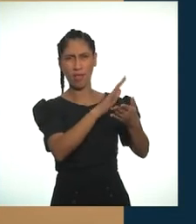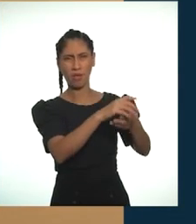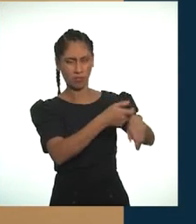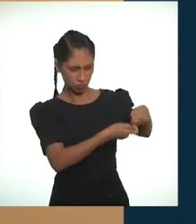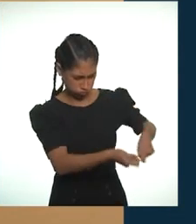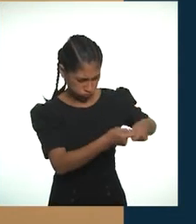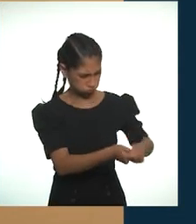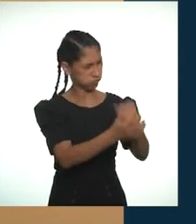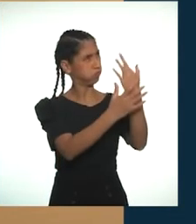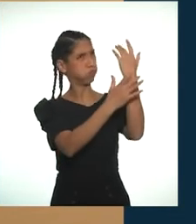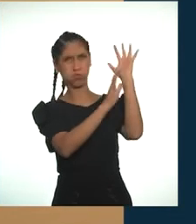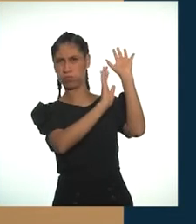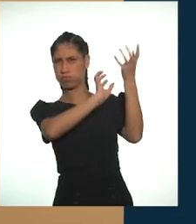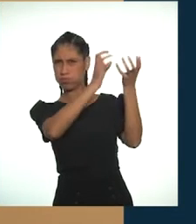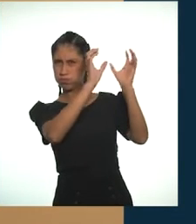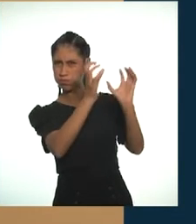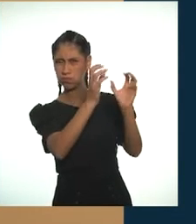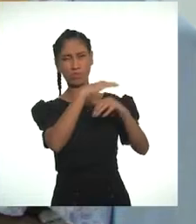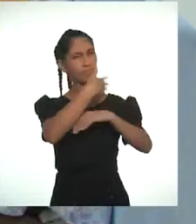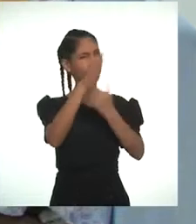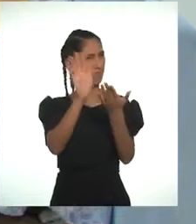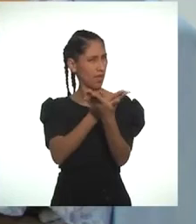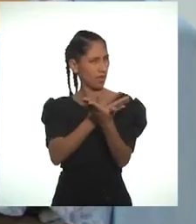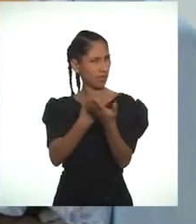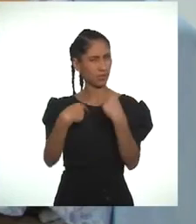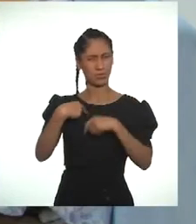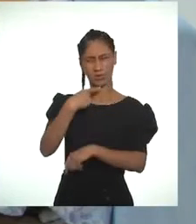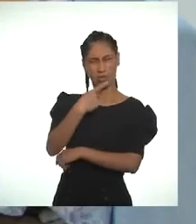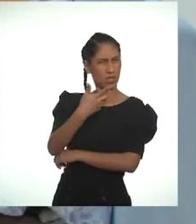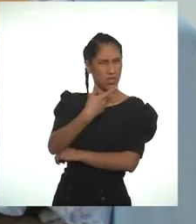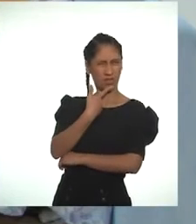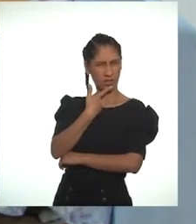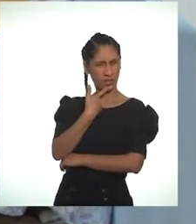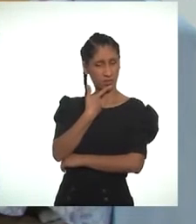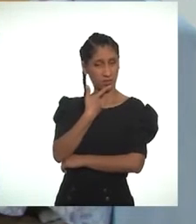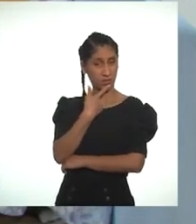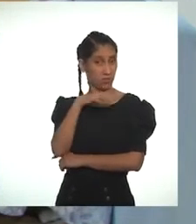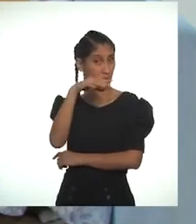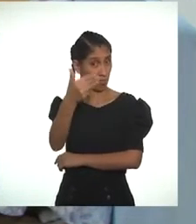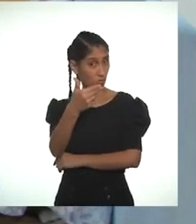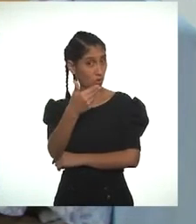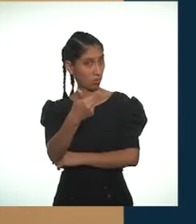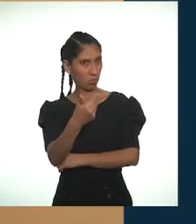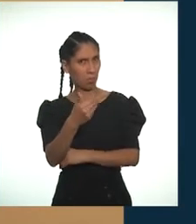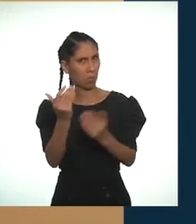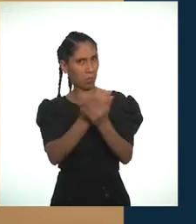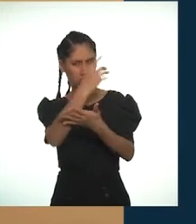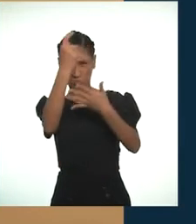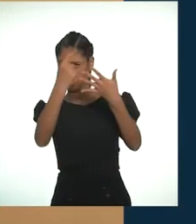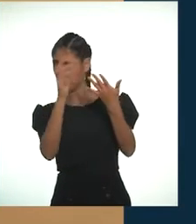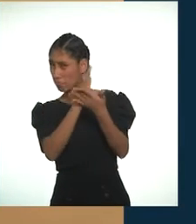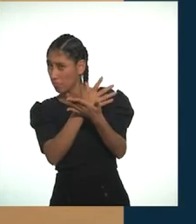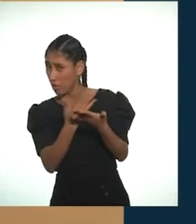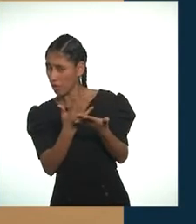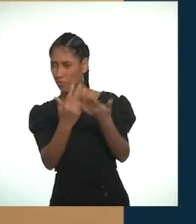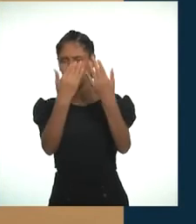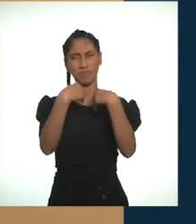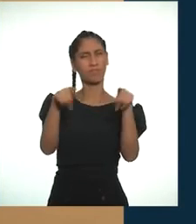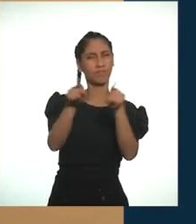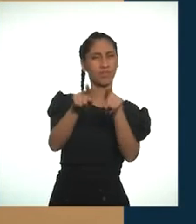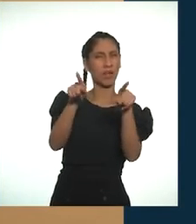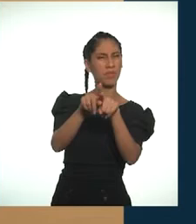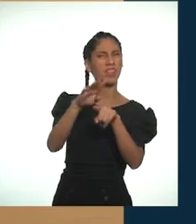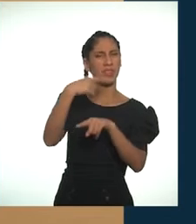enfoque cambió hacia el caucho. Yo diría que nada bueno resultó de todo este proceso. Con el paso del tiempo,